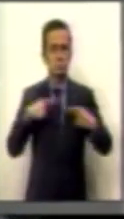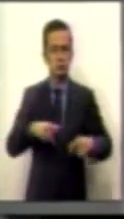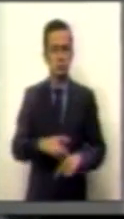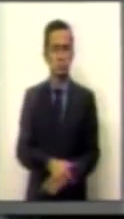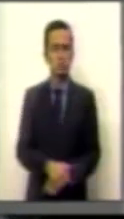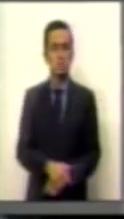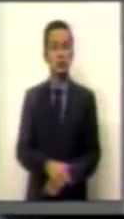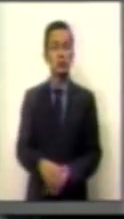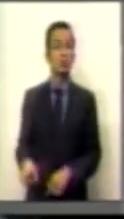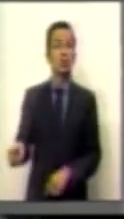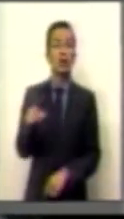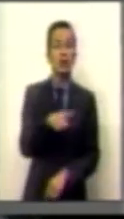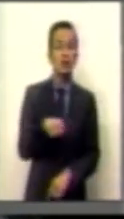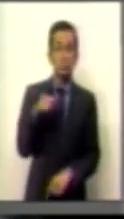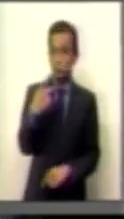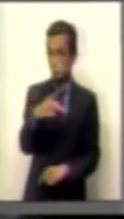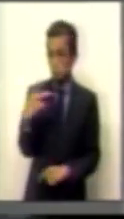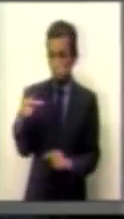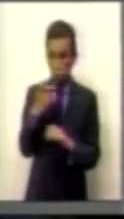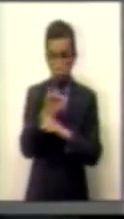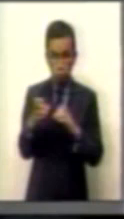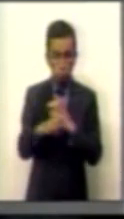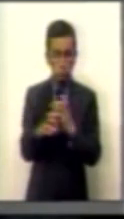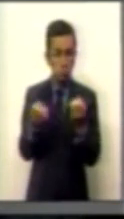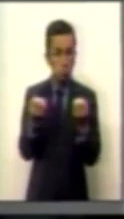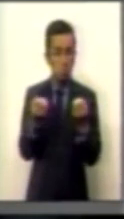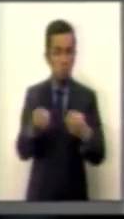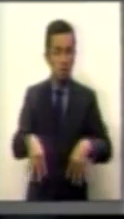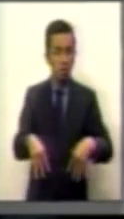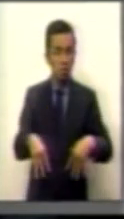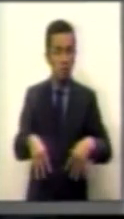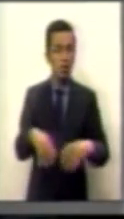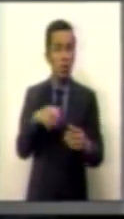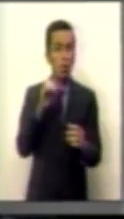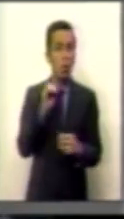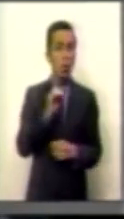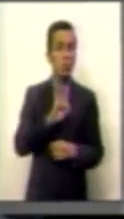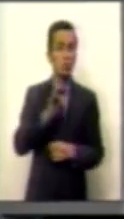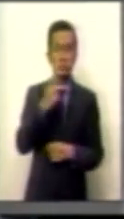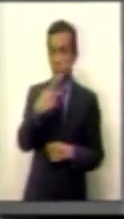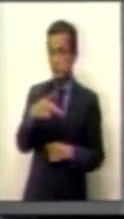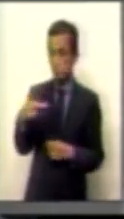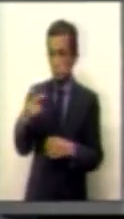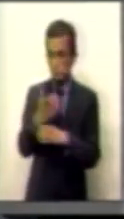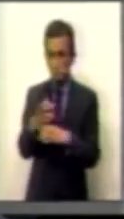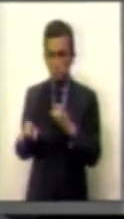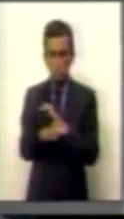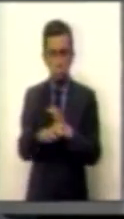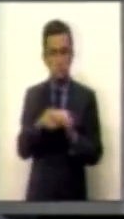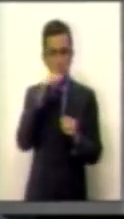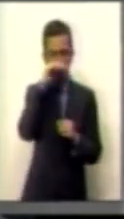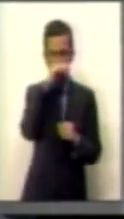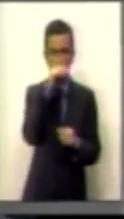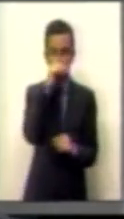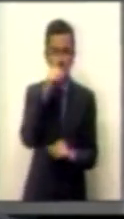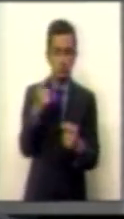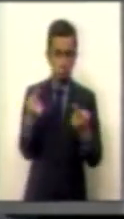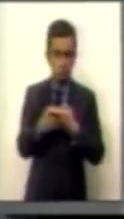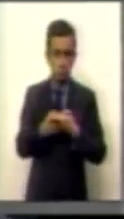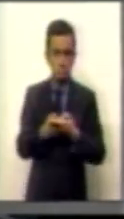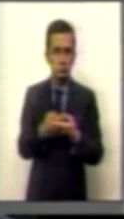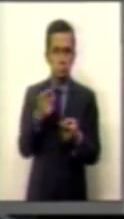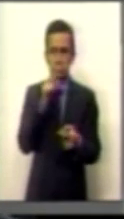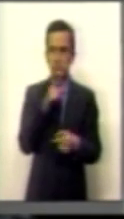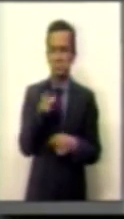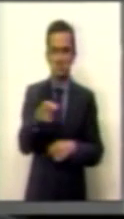que han perdido su patrimonio o su patrimonio ha sido gravemente afectado, y eso conlleva a la desintegración